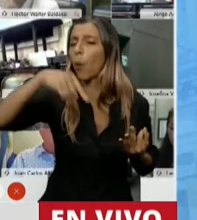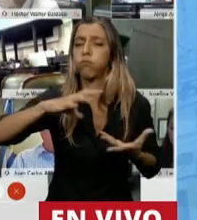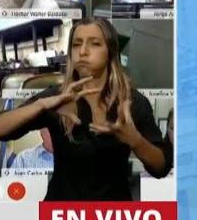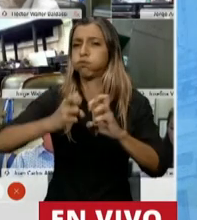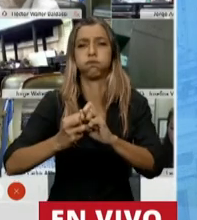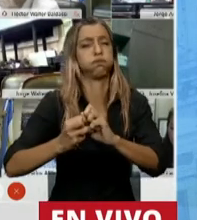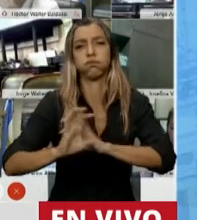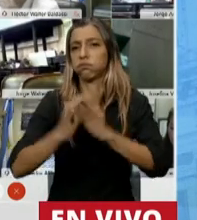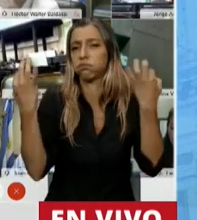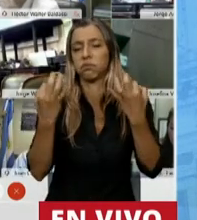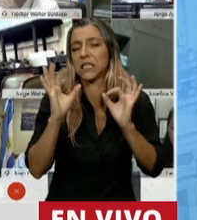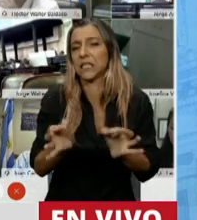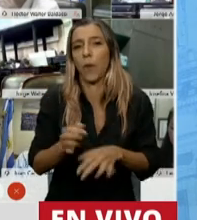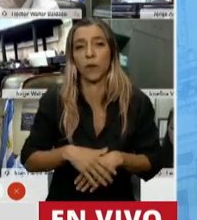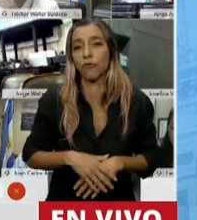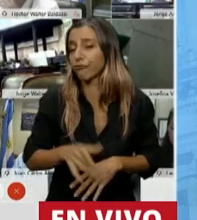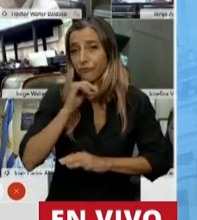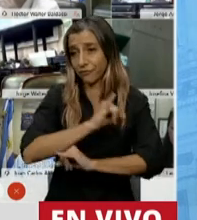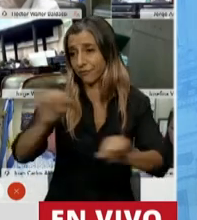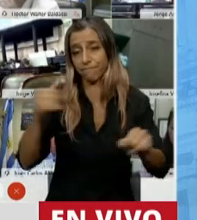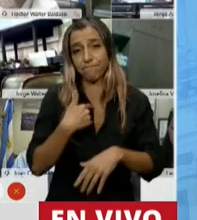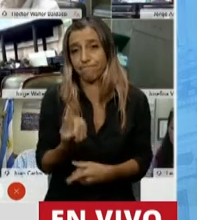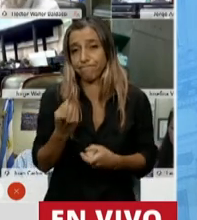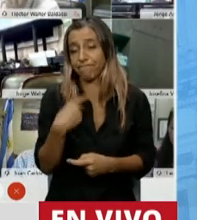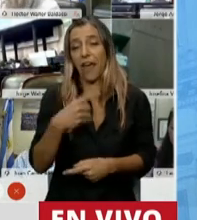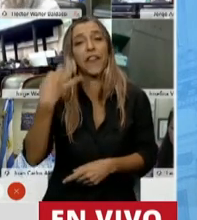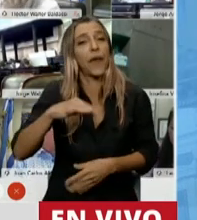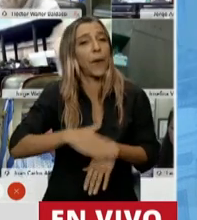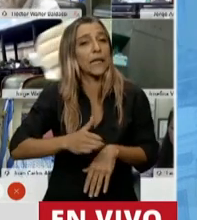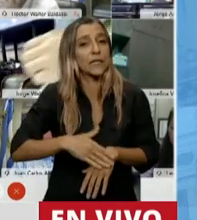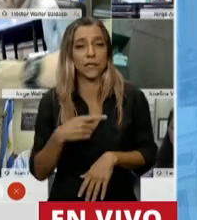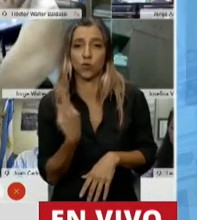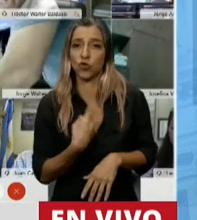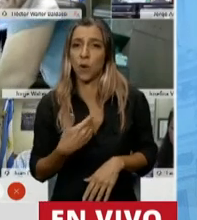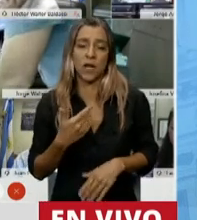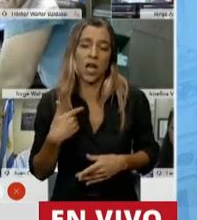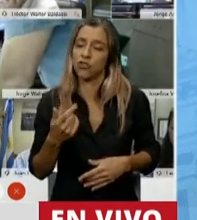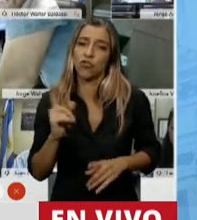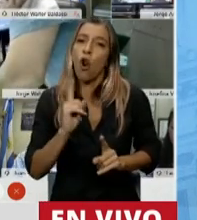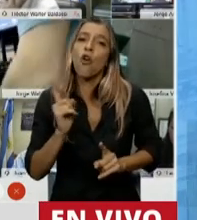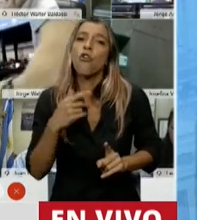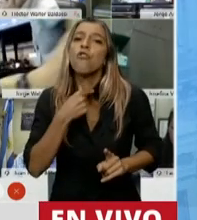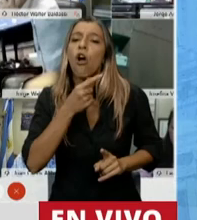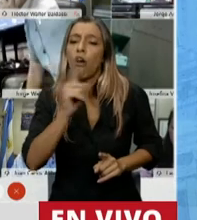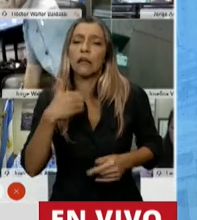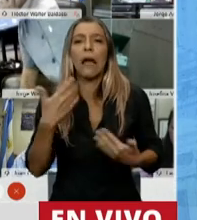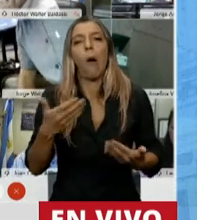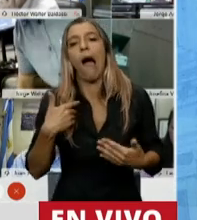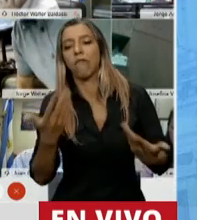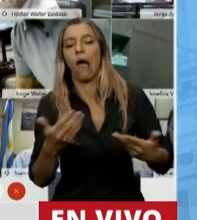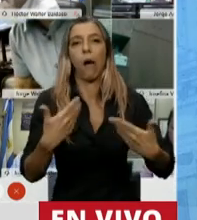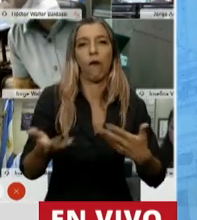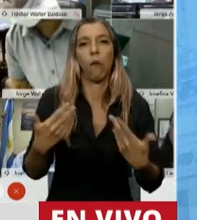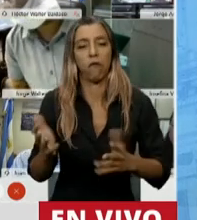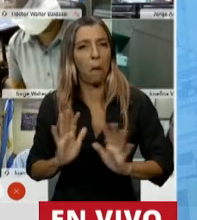la obligación de plantearlo. Yo no voy a acompañar el populismo tributario. Resulta fácil para que me aplauden hoy. Lo